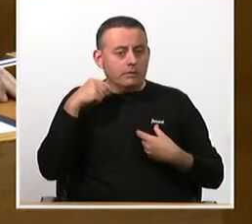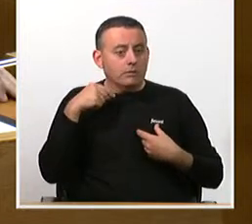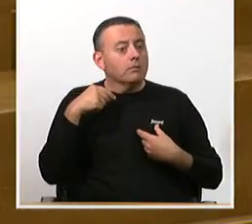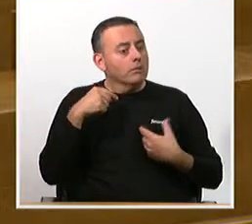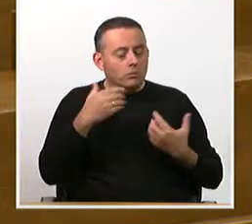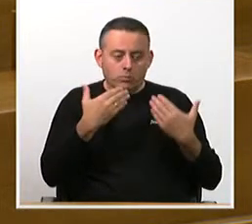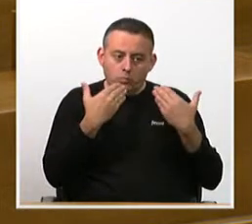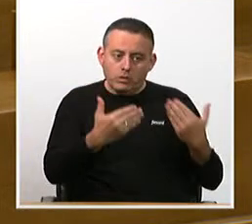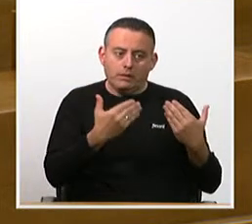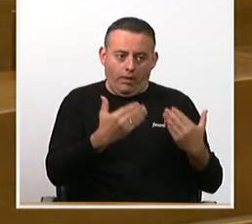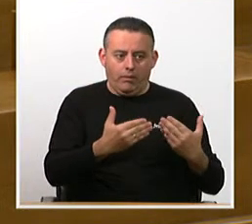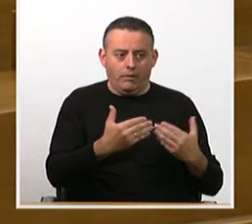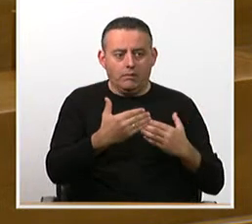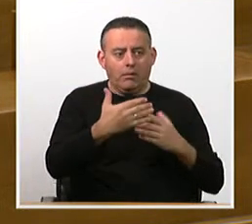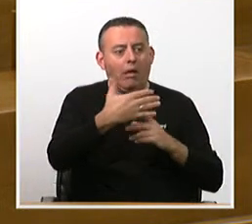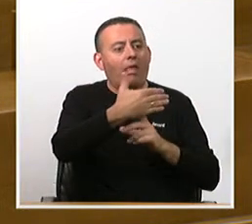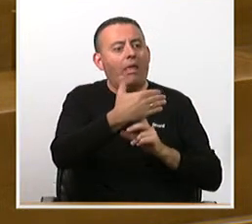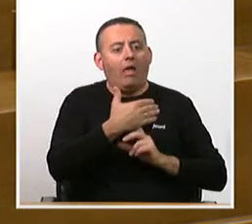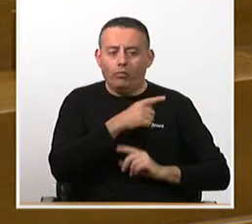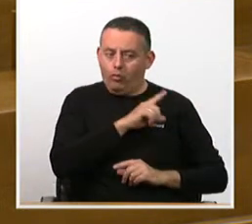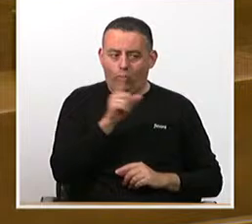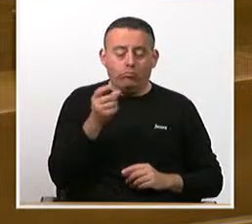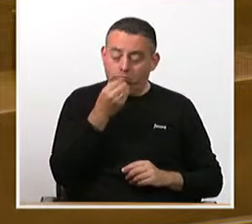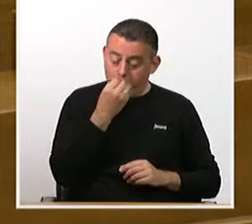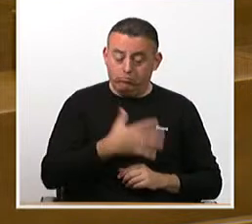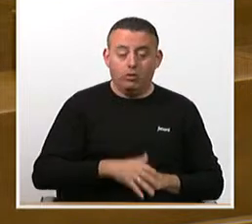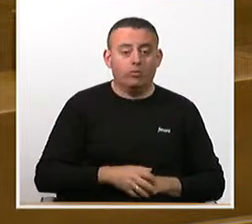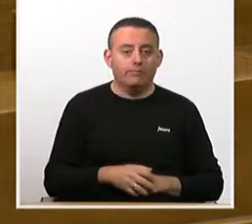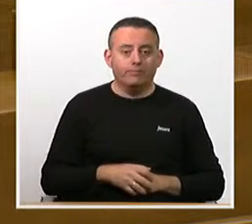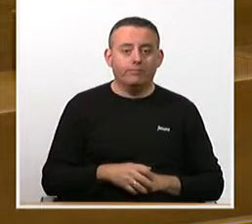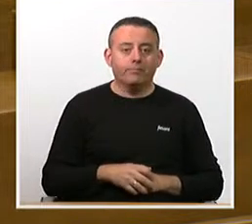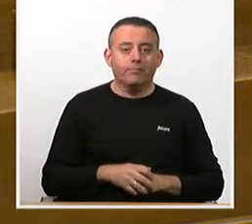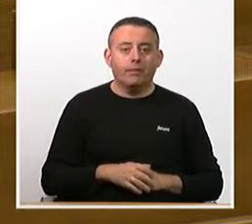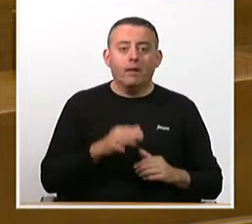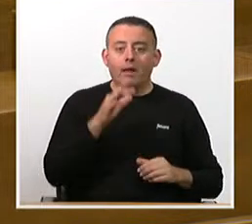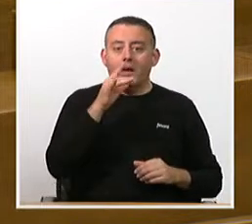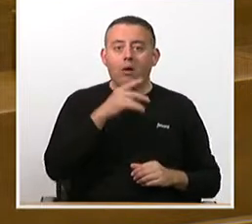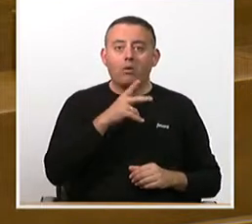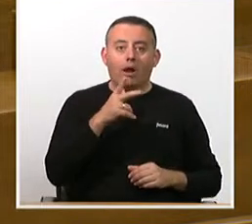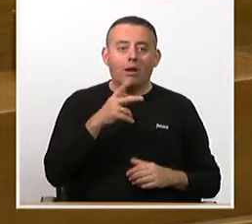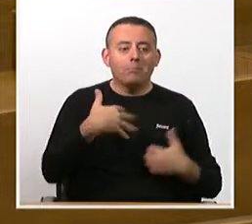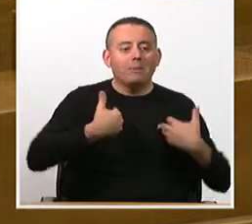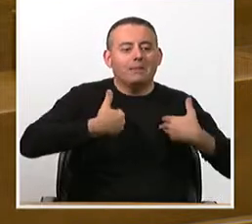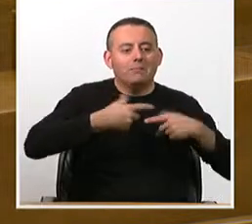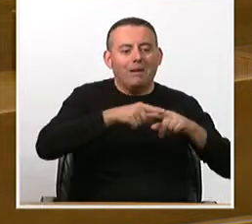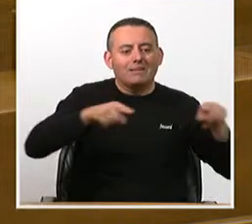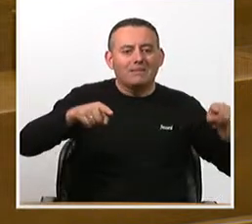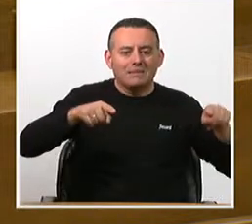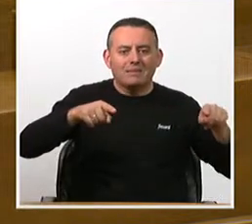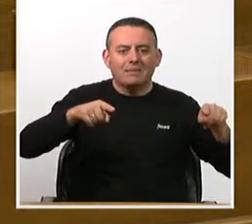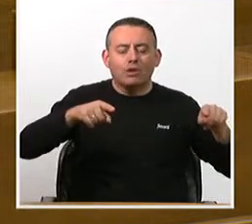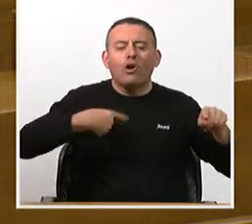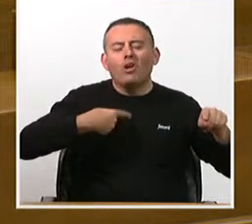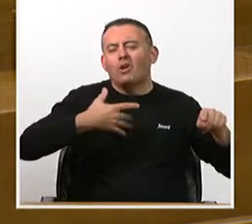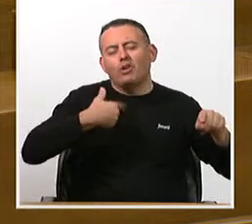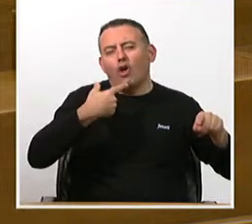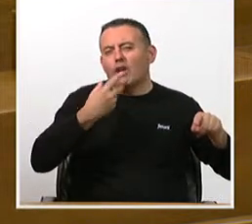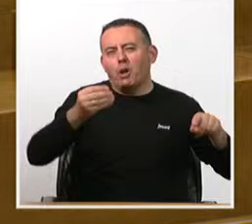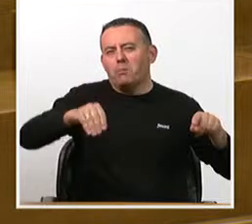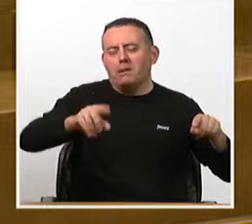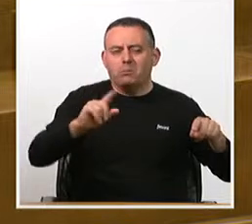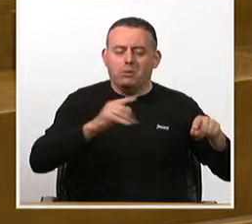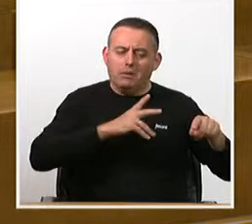per respect ves no entraré enora pero sí que vo algun reflexión degun